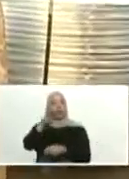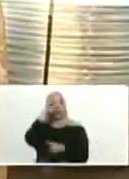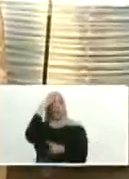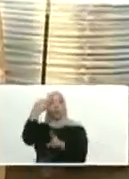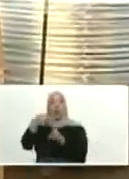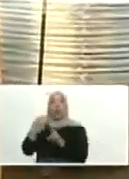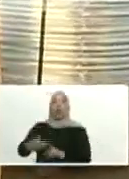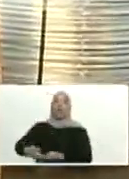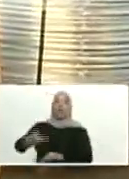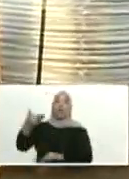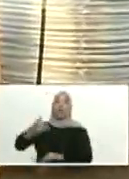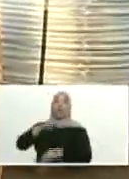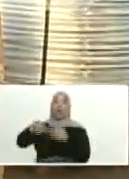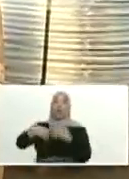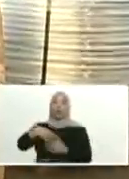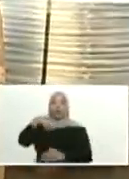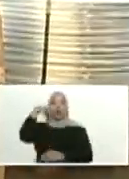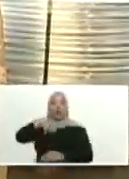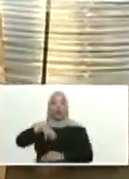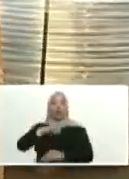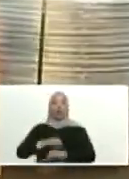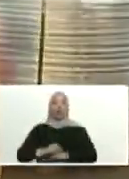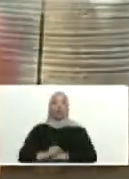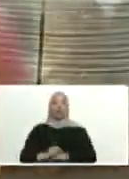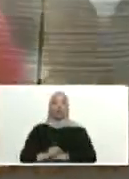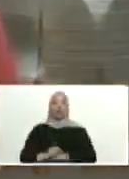las empresas más importantes del estado sidor